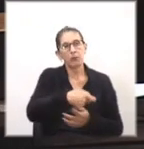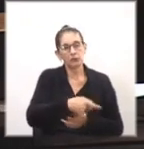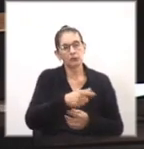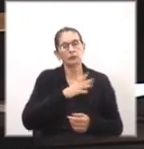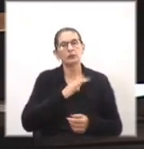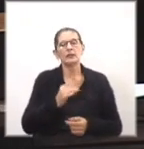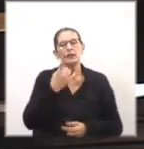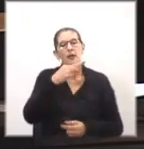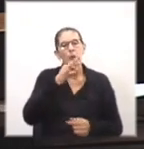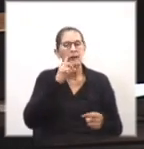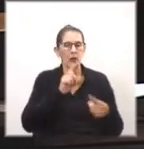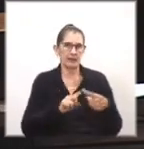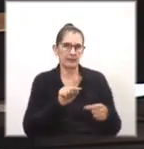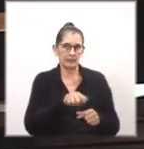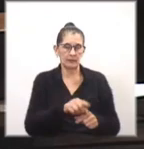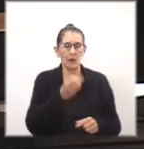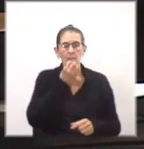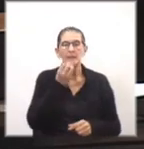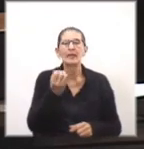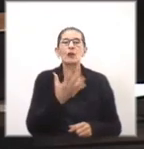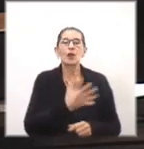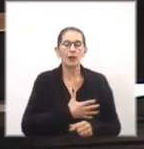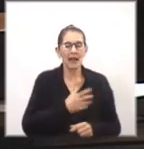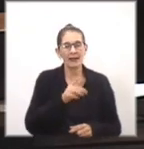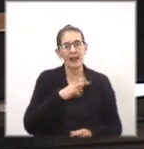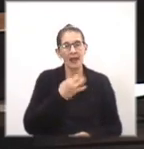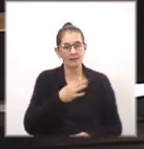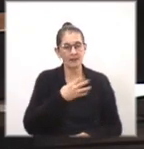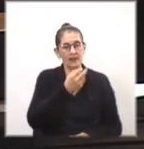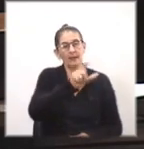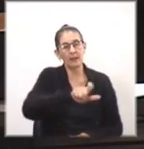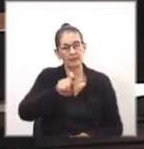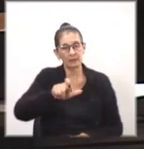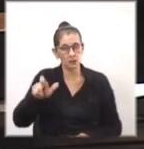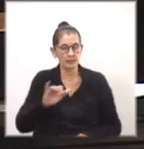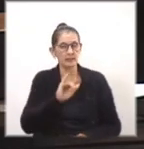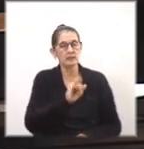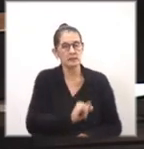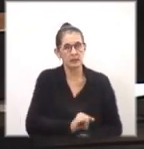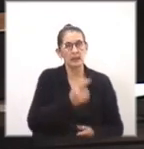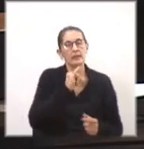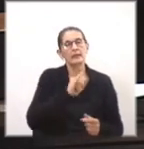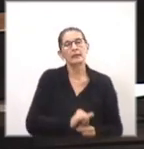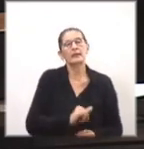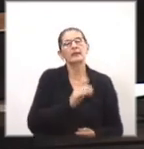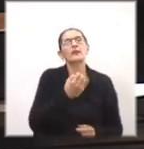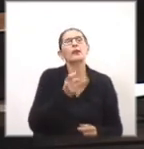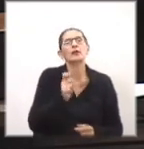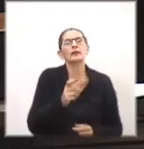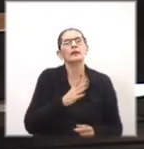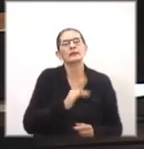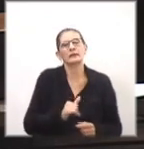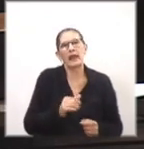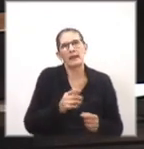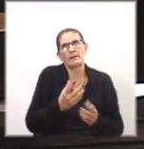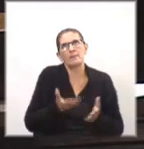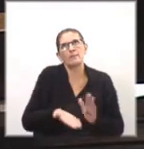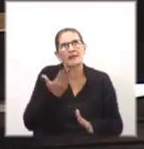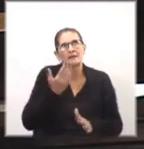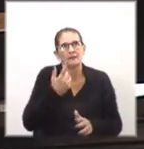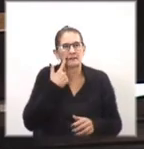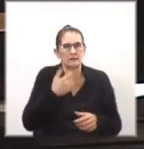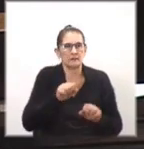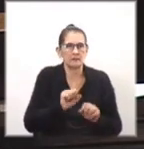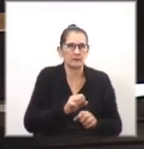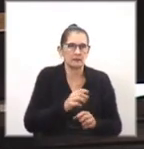un único objetivo: mejorar las condiciones de vida de la gente y en particular de los que se encuentran en peores condiciones.